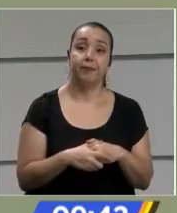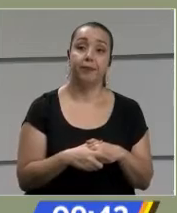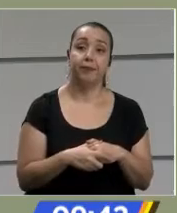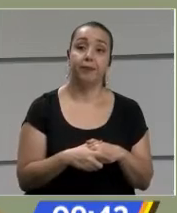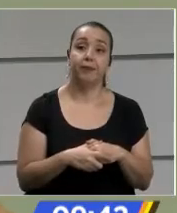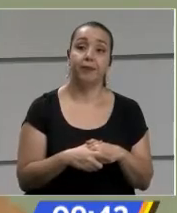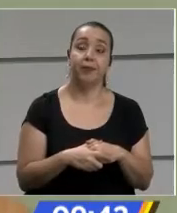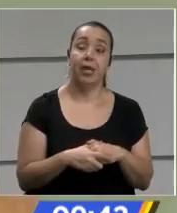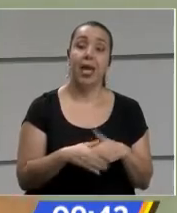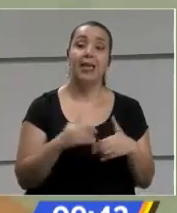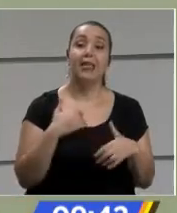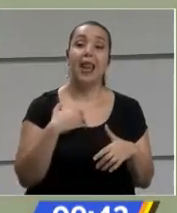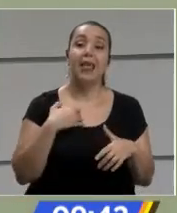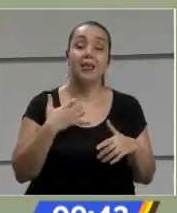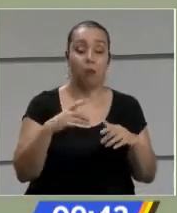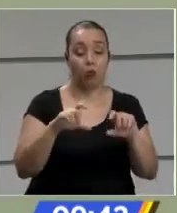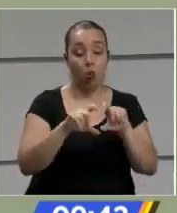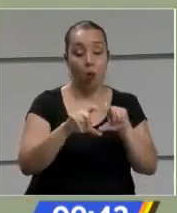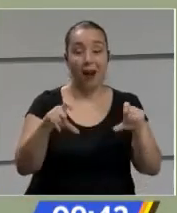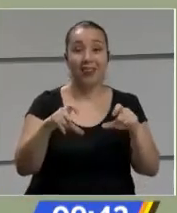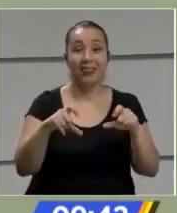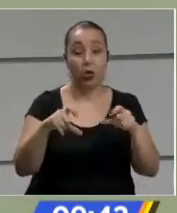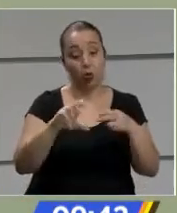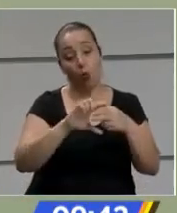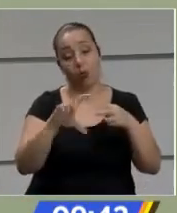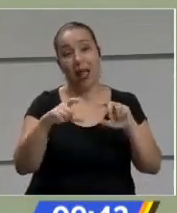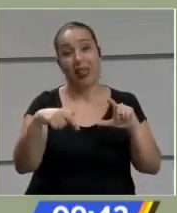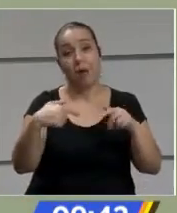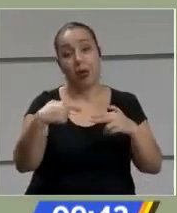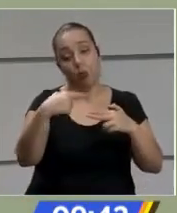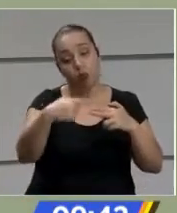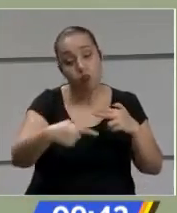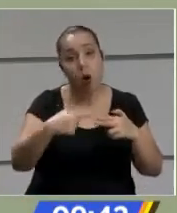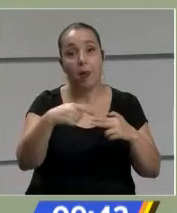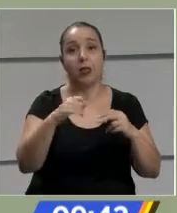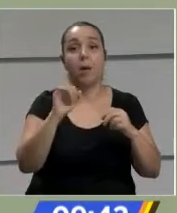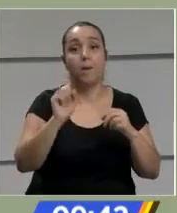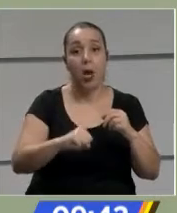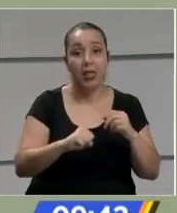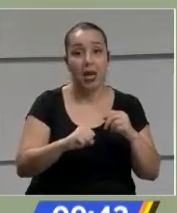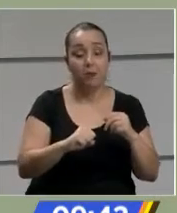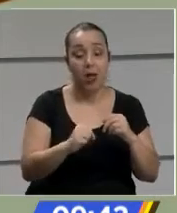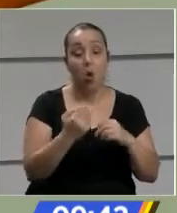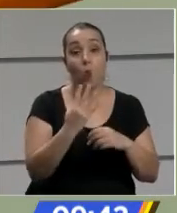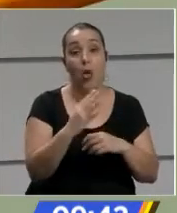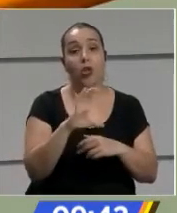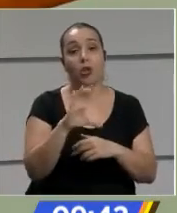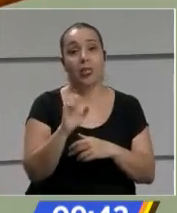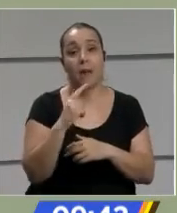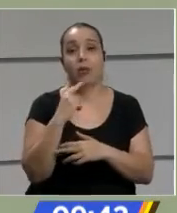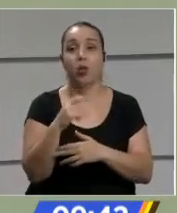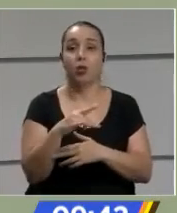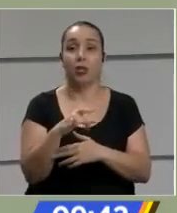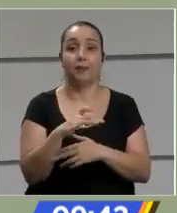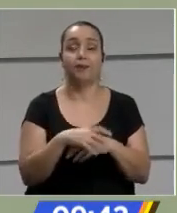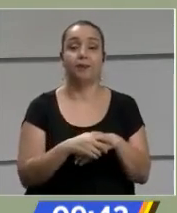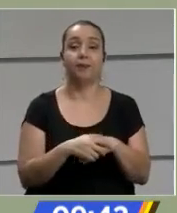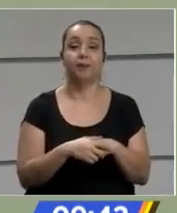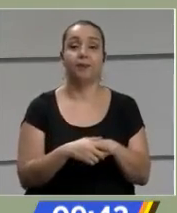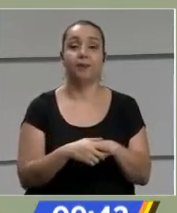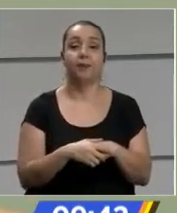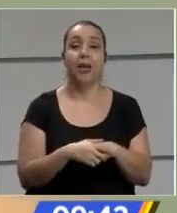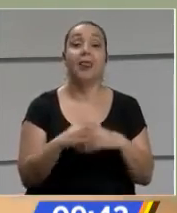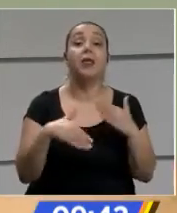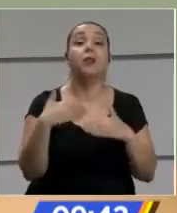le hacemos como una fajita a el rollo a la altura de 4 centímetros. Exactamente. Todo el círculo. Muy